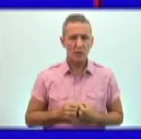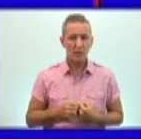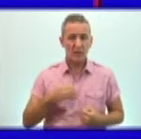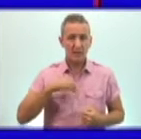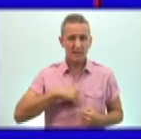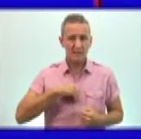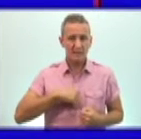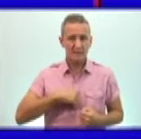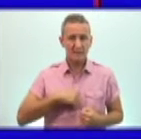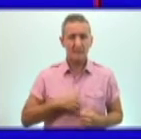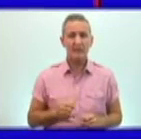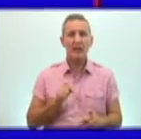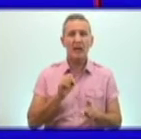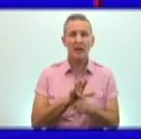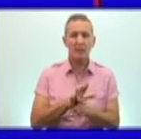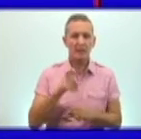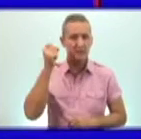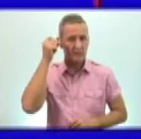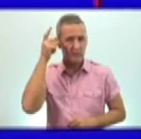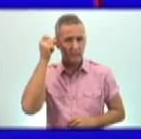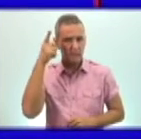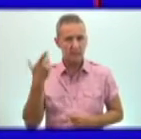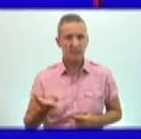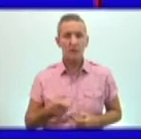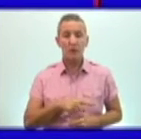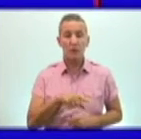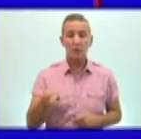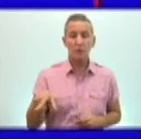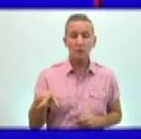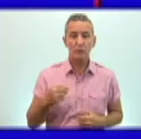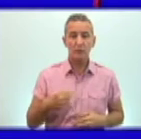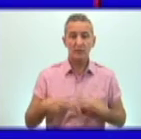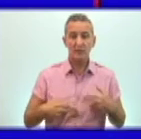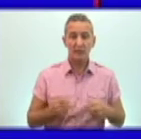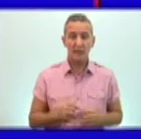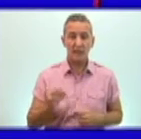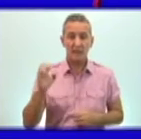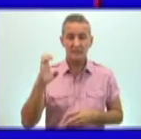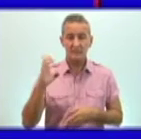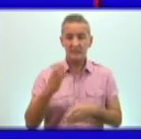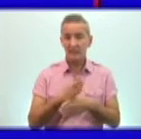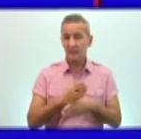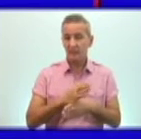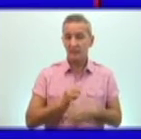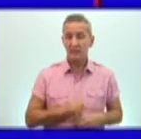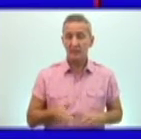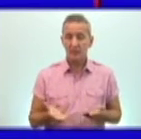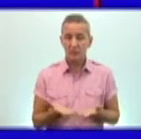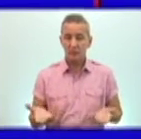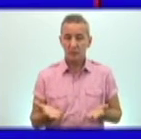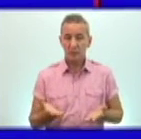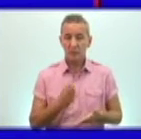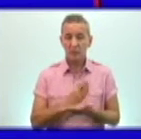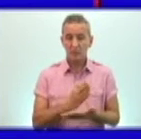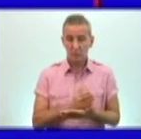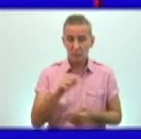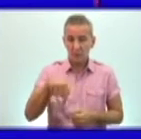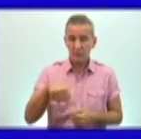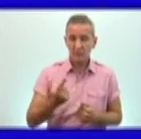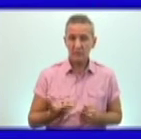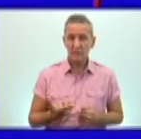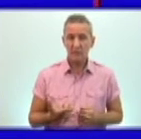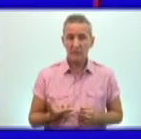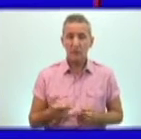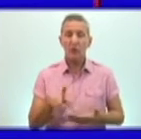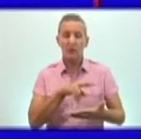de la experiencia. Ustedes, evidentemente, al elaborar su definición sobre la base de lo que hemos estudiado acá y de lo que